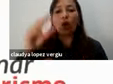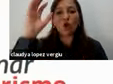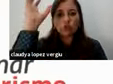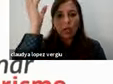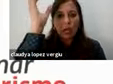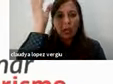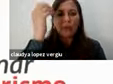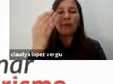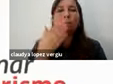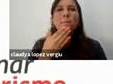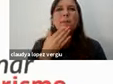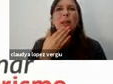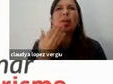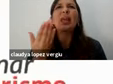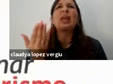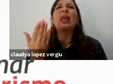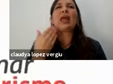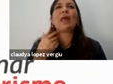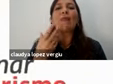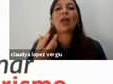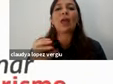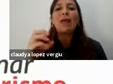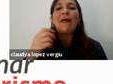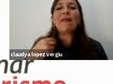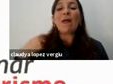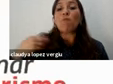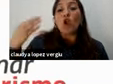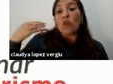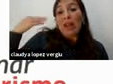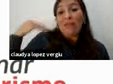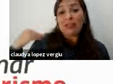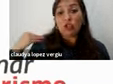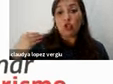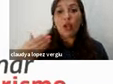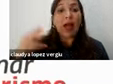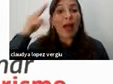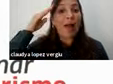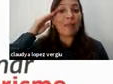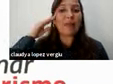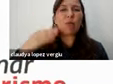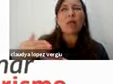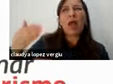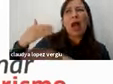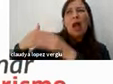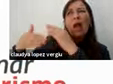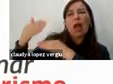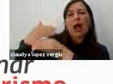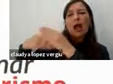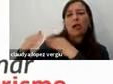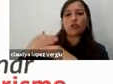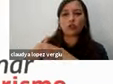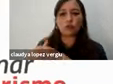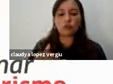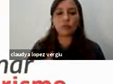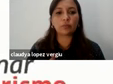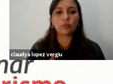buena iniciativa viendo de costumbre, de tradición, porque de ello nosotros hemos vivido. Entonces, ellos son